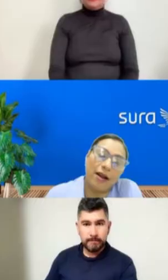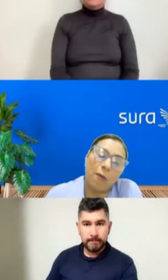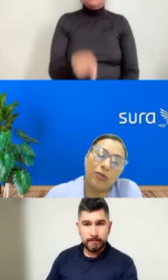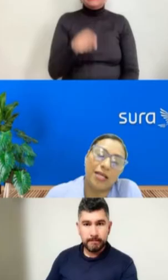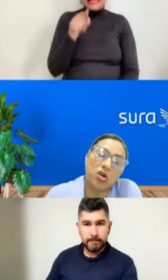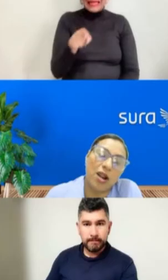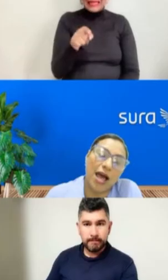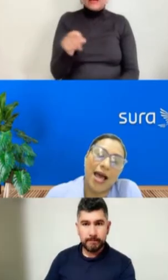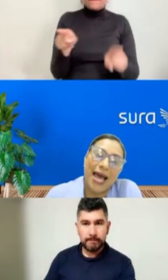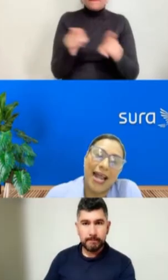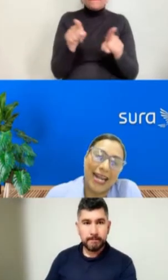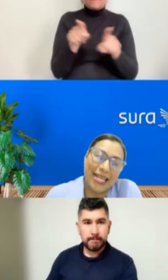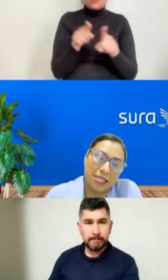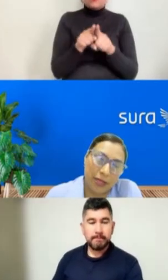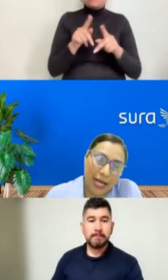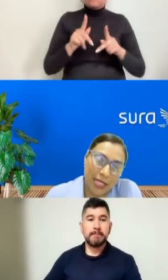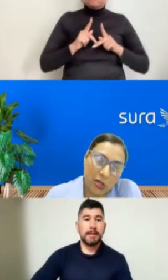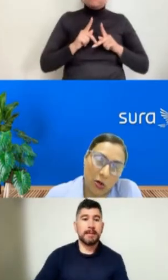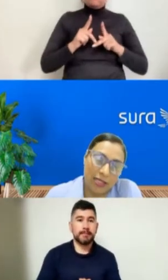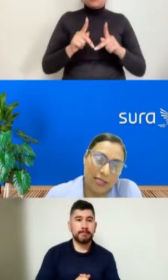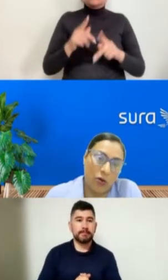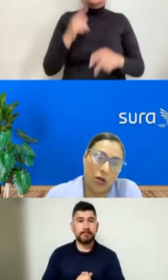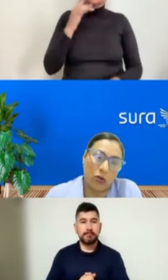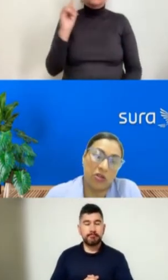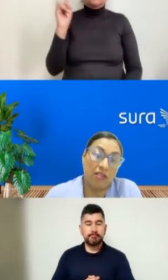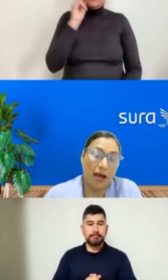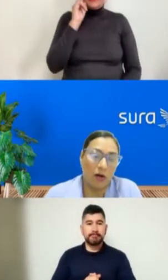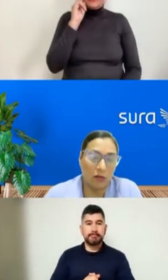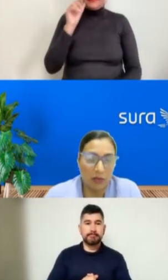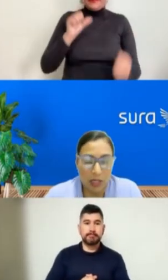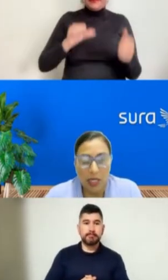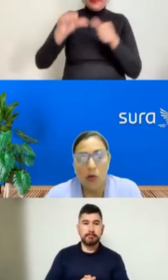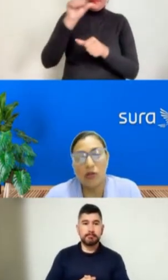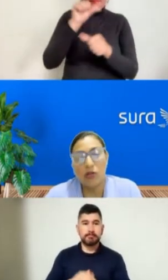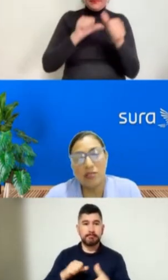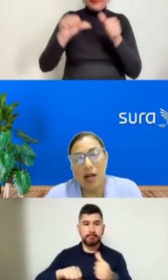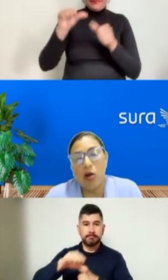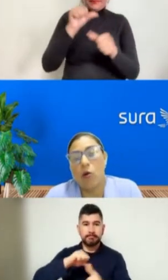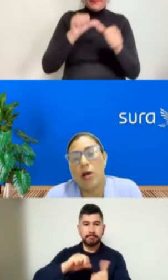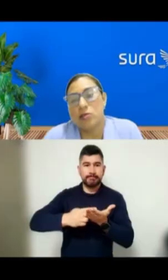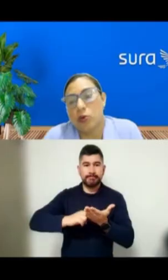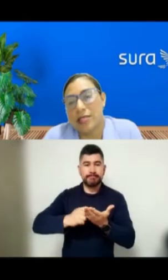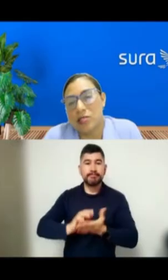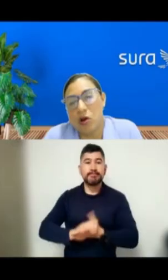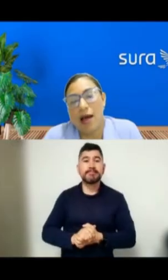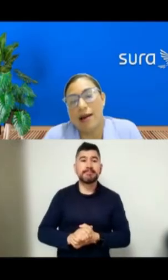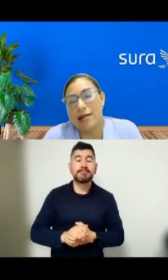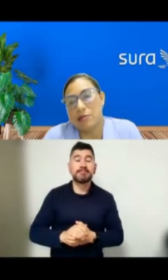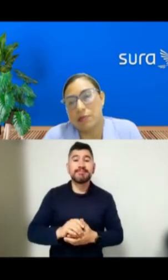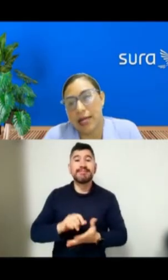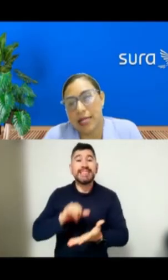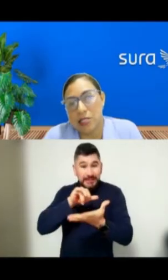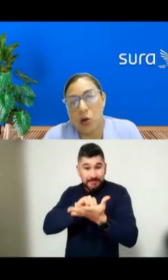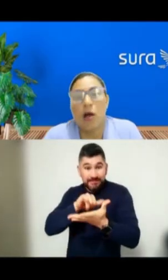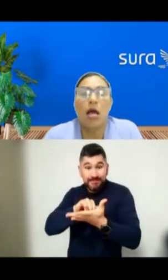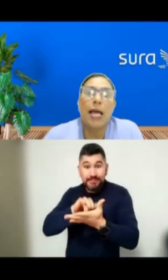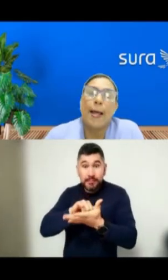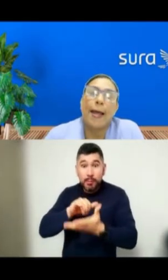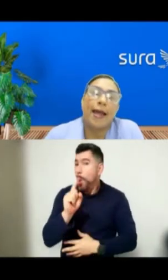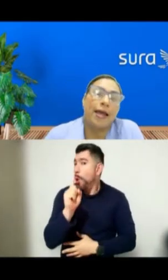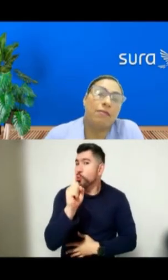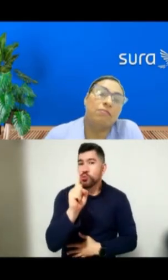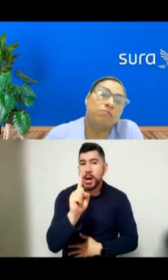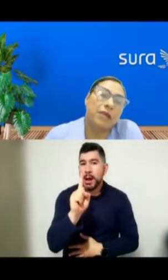la vamos a tomar como una sola respiración, es decir, cuando yo inhalo, cuando exhalo, pues una sola